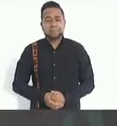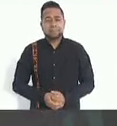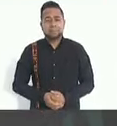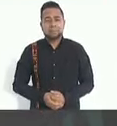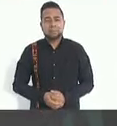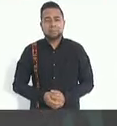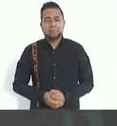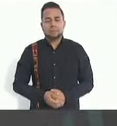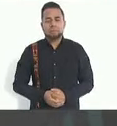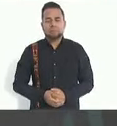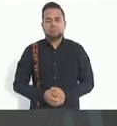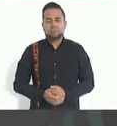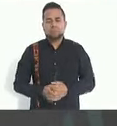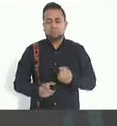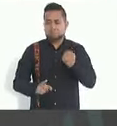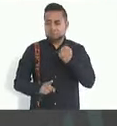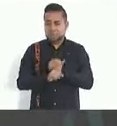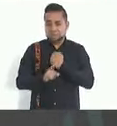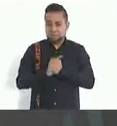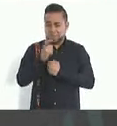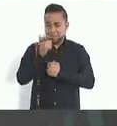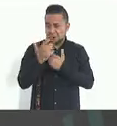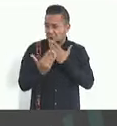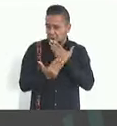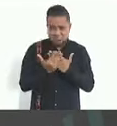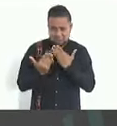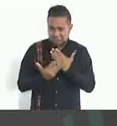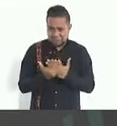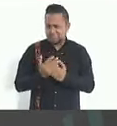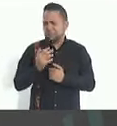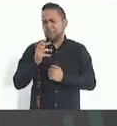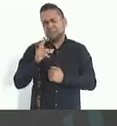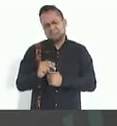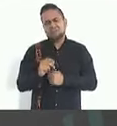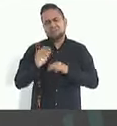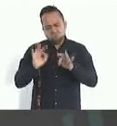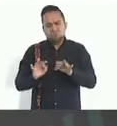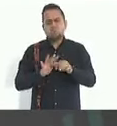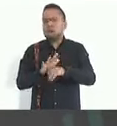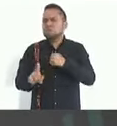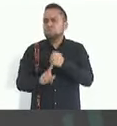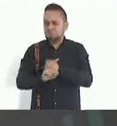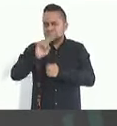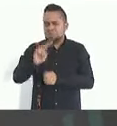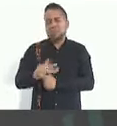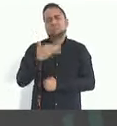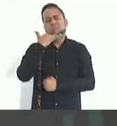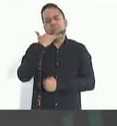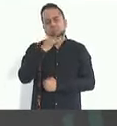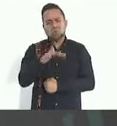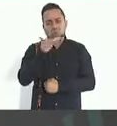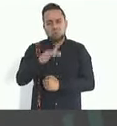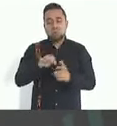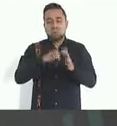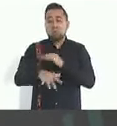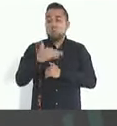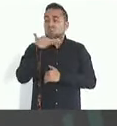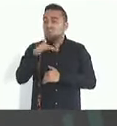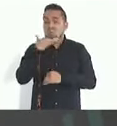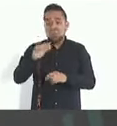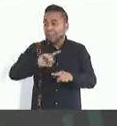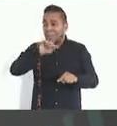es un problema de presupuesto, es un problema de corrupción. Entonces, si se acaba con la corrupción,